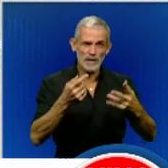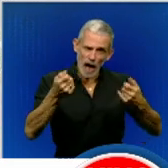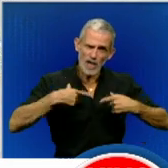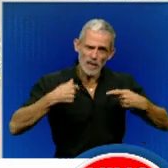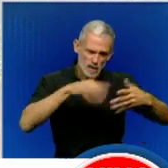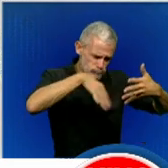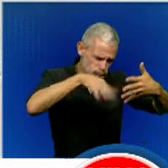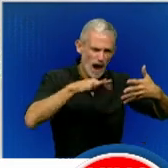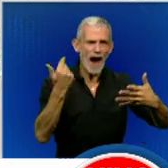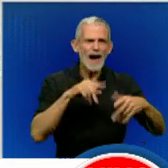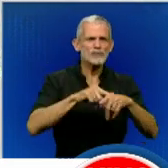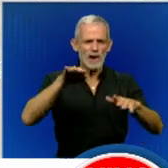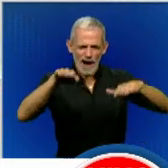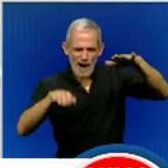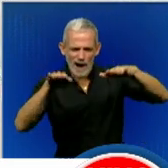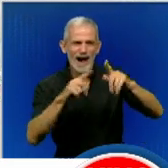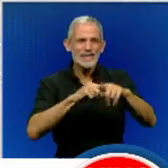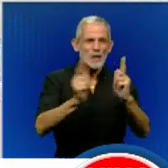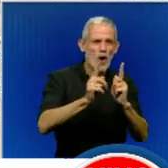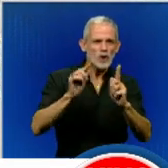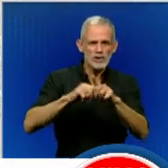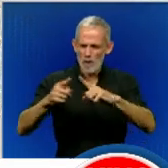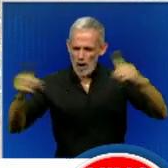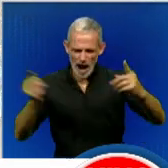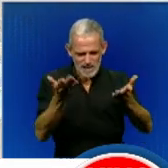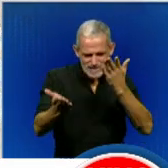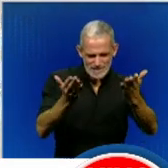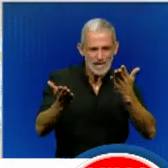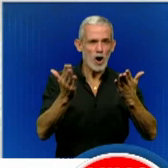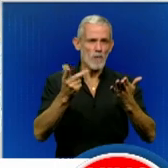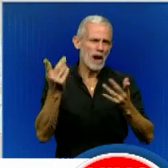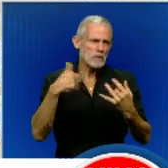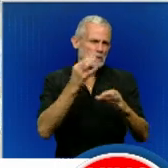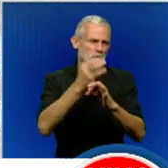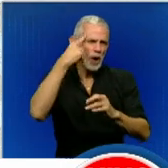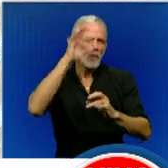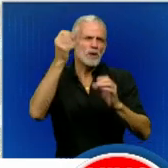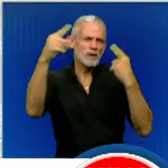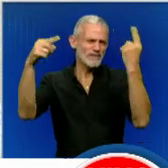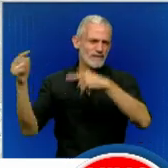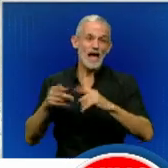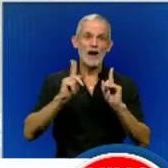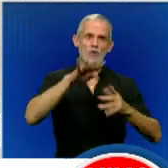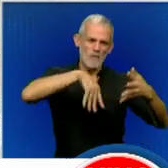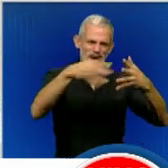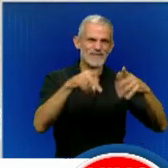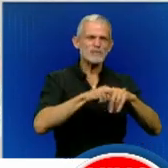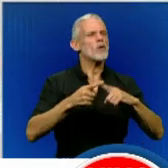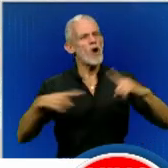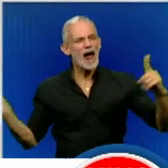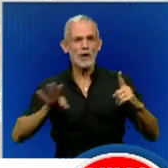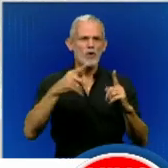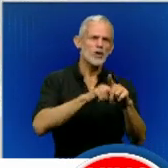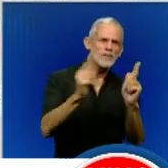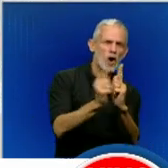los equilibrios del porqué a largo plazo bueno con distintas escuelas alguno obviamente le damos -